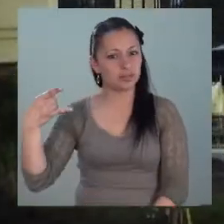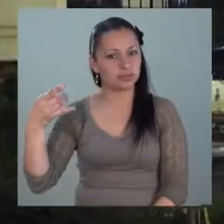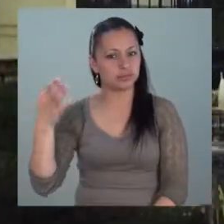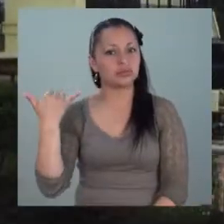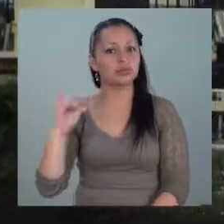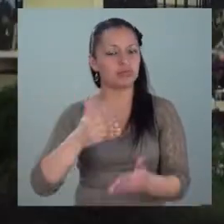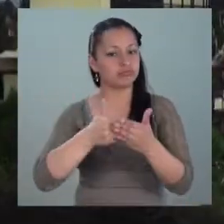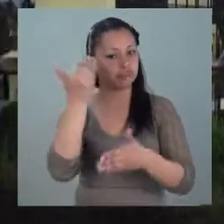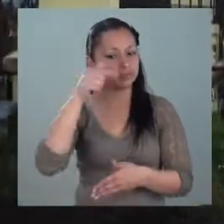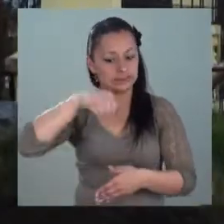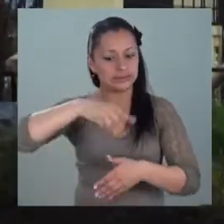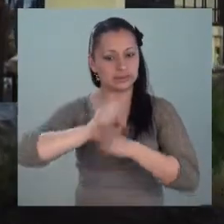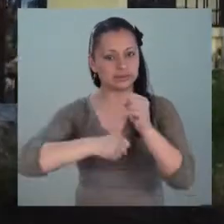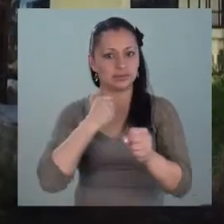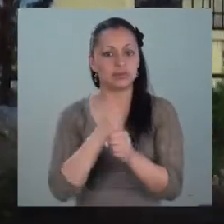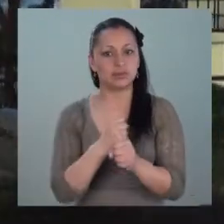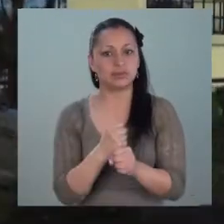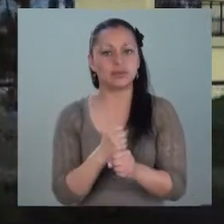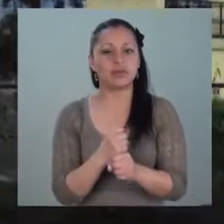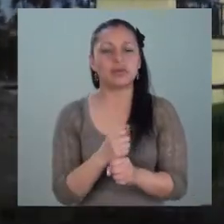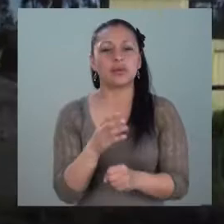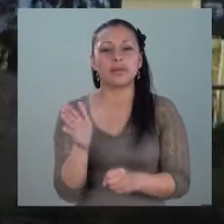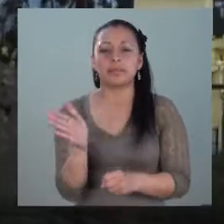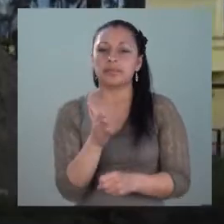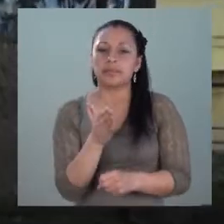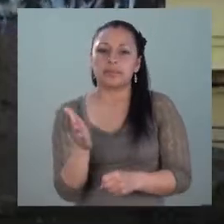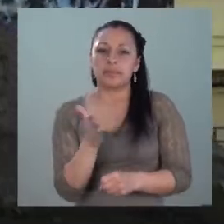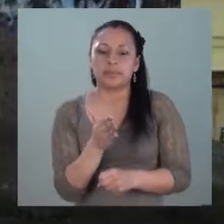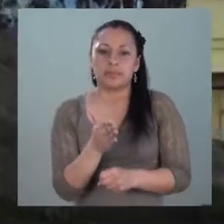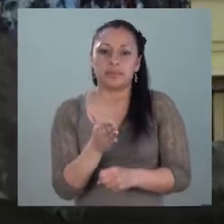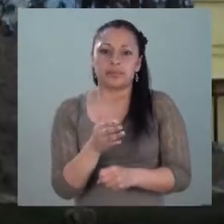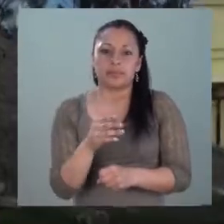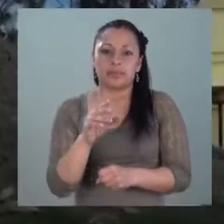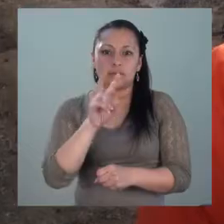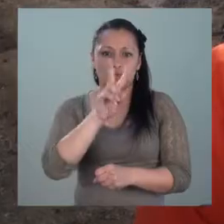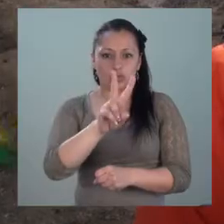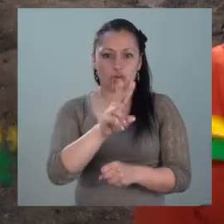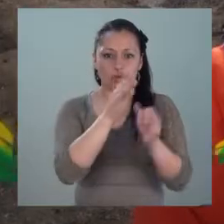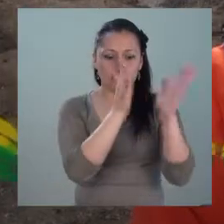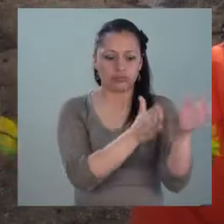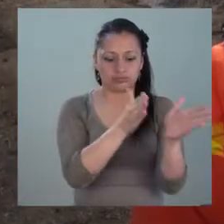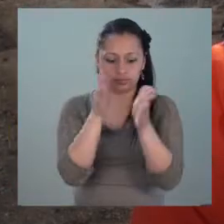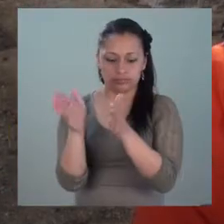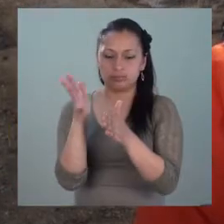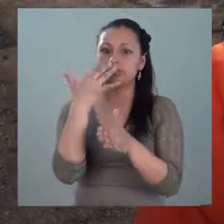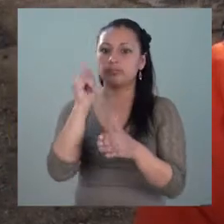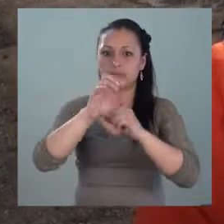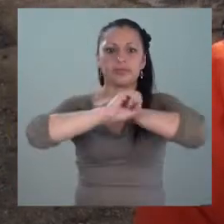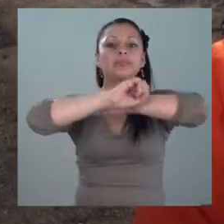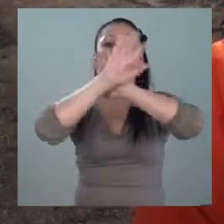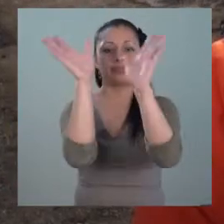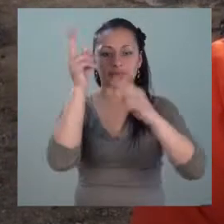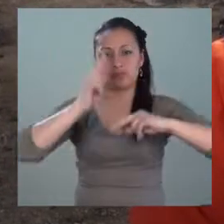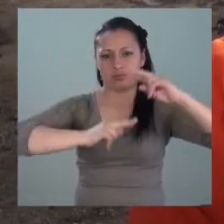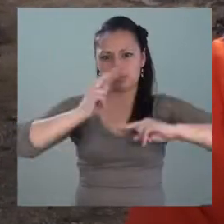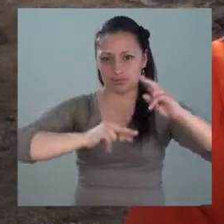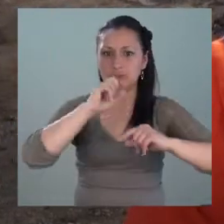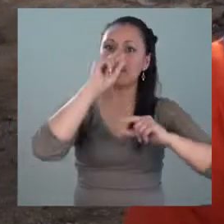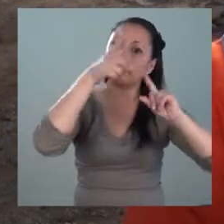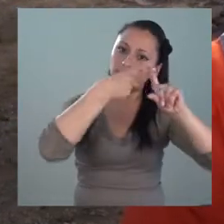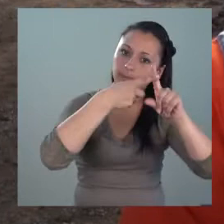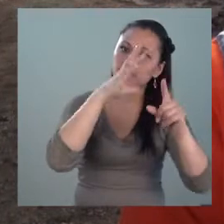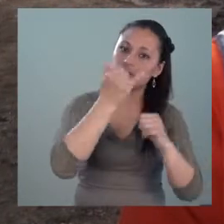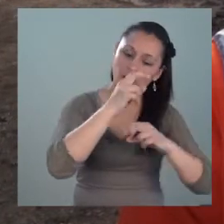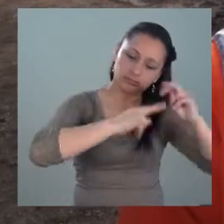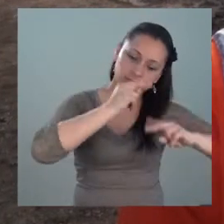marzo del presente año, con dos etapas claras de construcción. La primera,